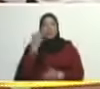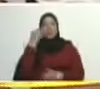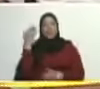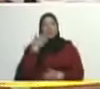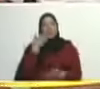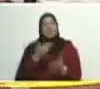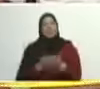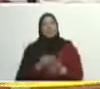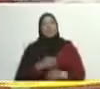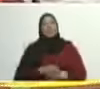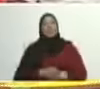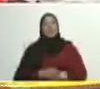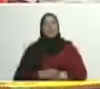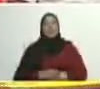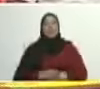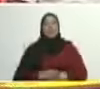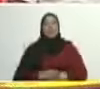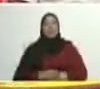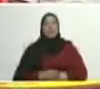Gaston Brown,